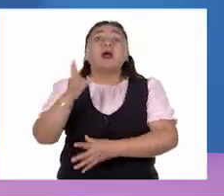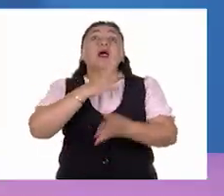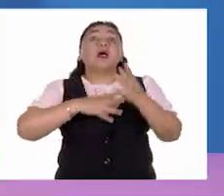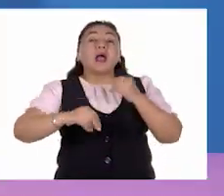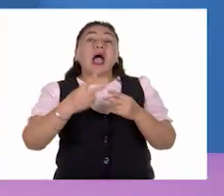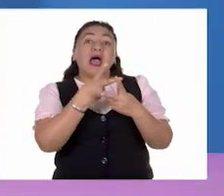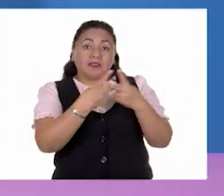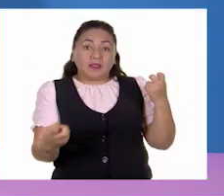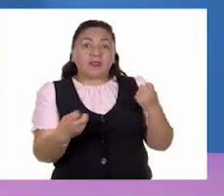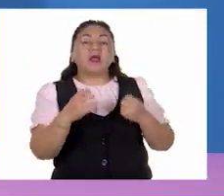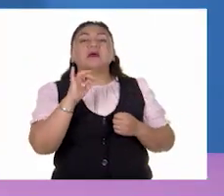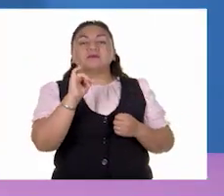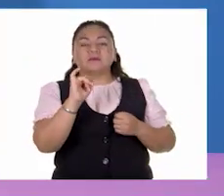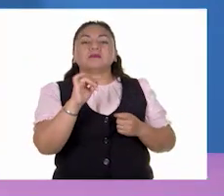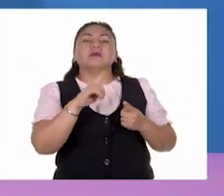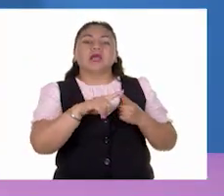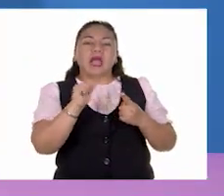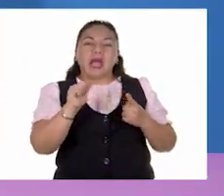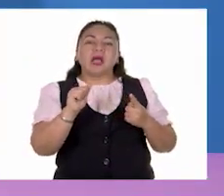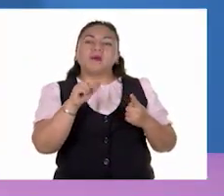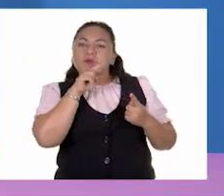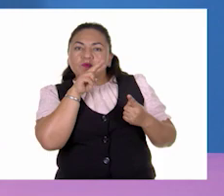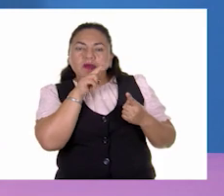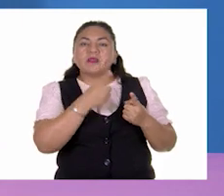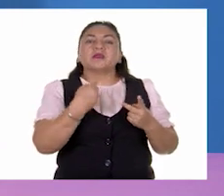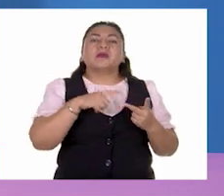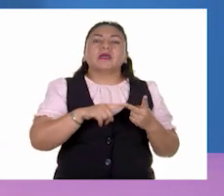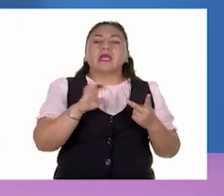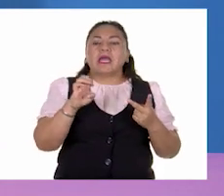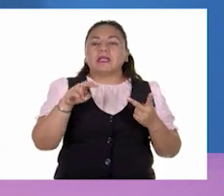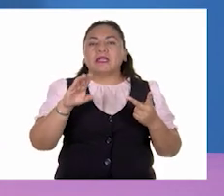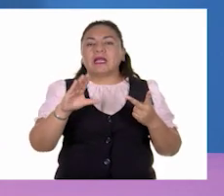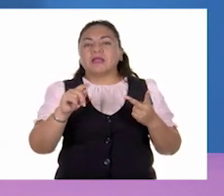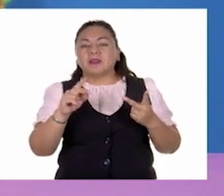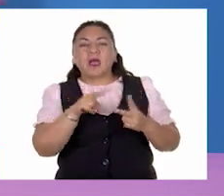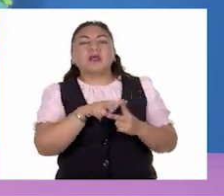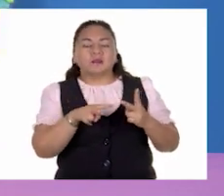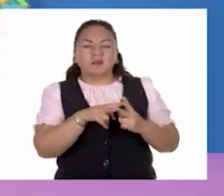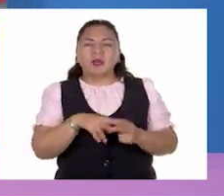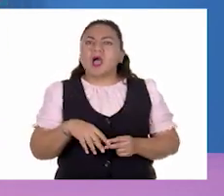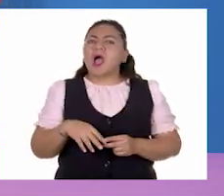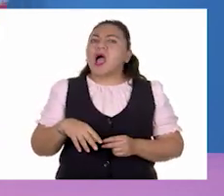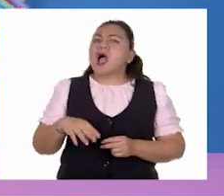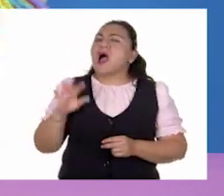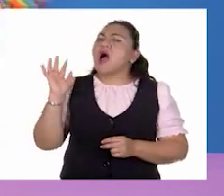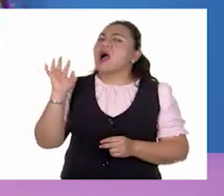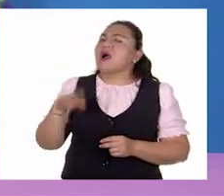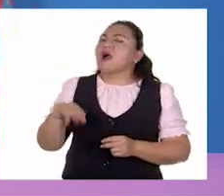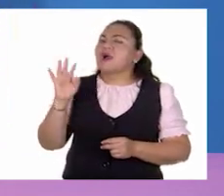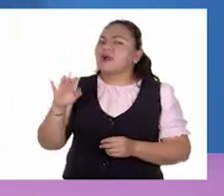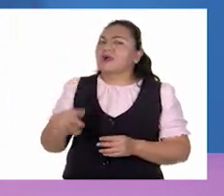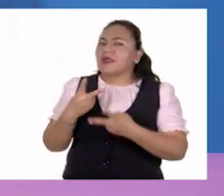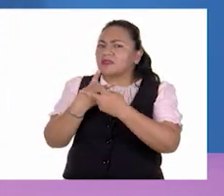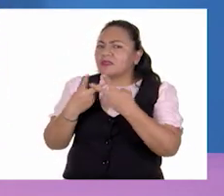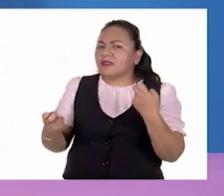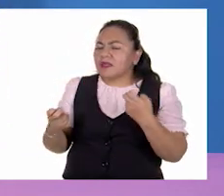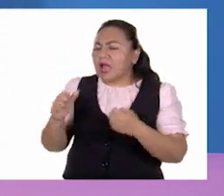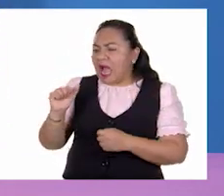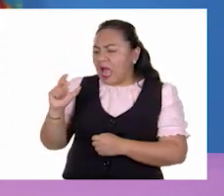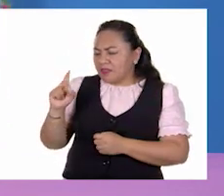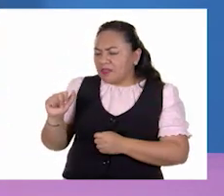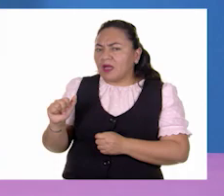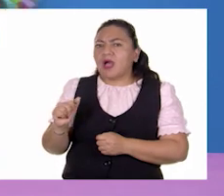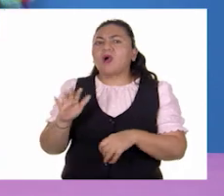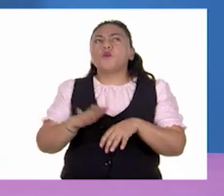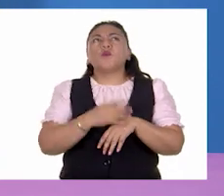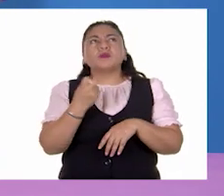Ay, creo que descubrí algo. Los adjetivos terminan en ada. Por eso,